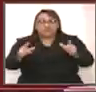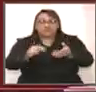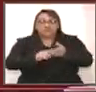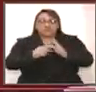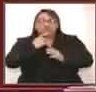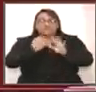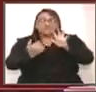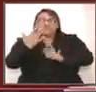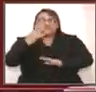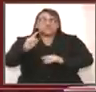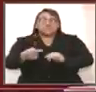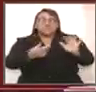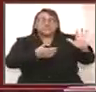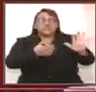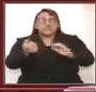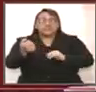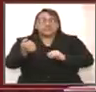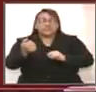son